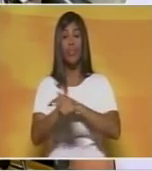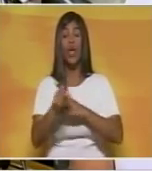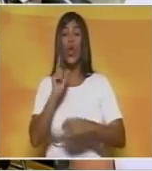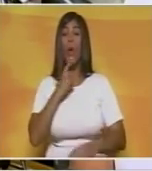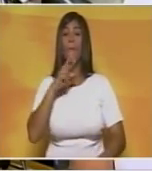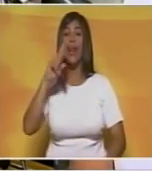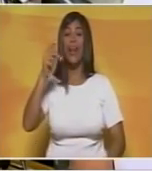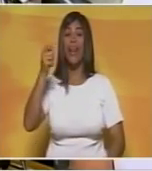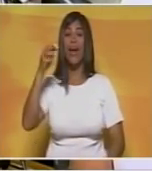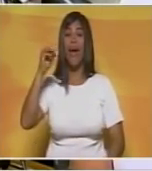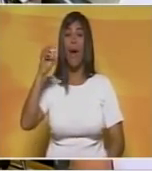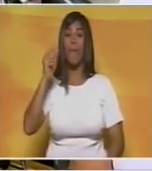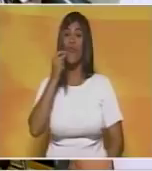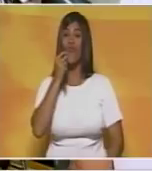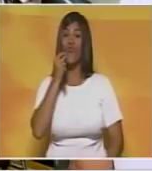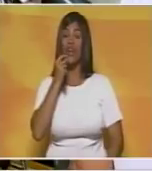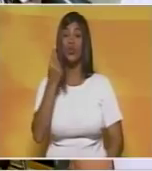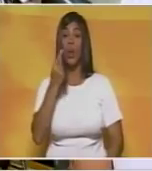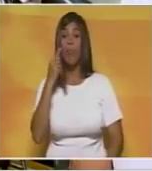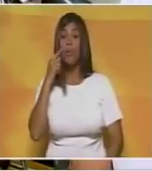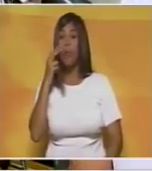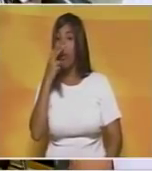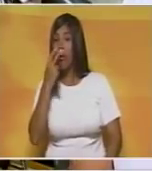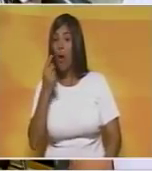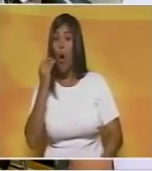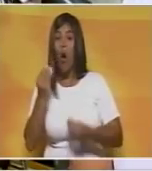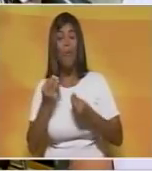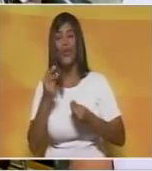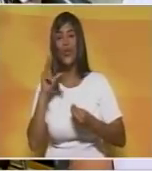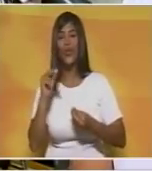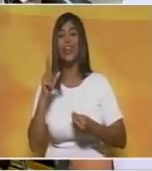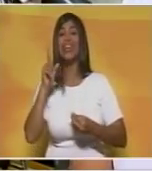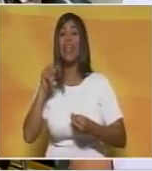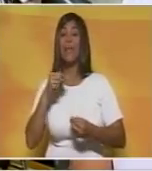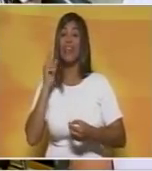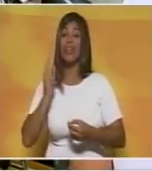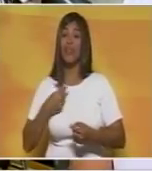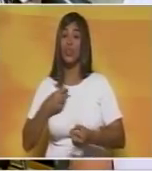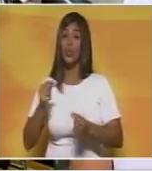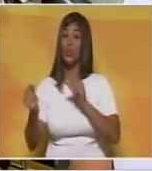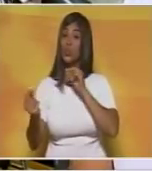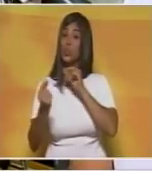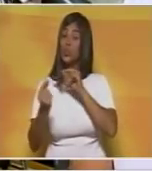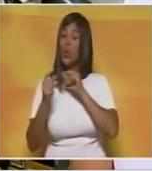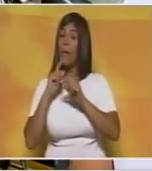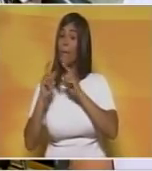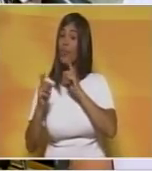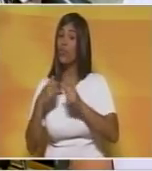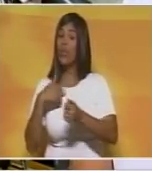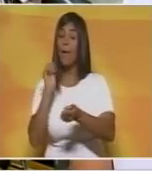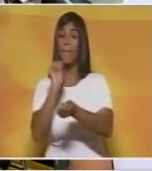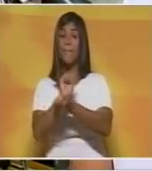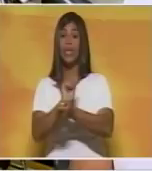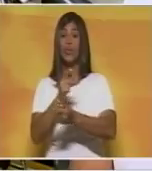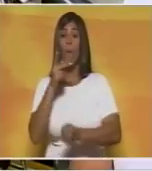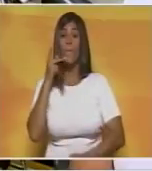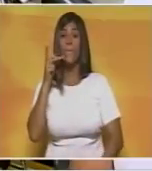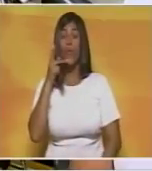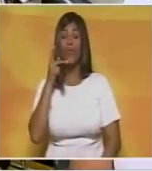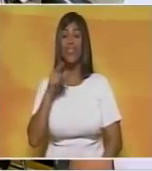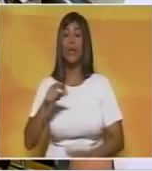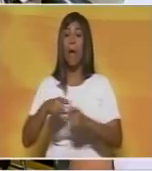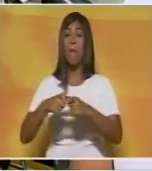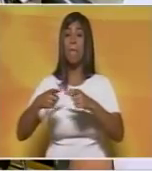no solo para visitar las instalaciones, sino para conversar con muchos de los presos políticos que en su mayoría